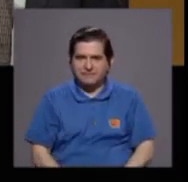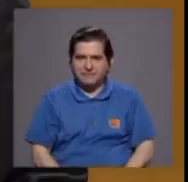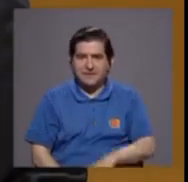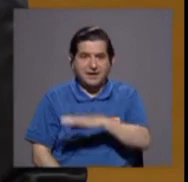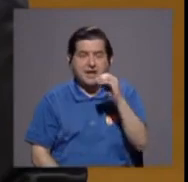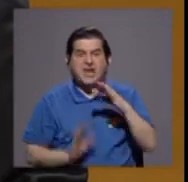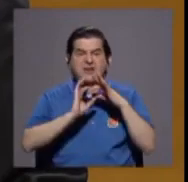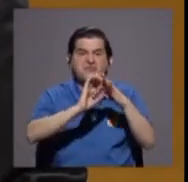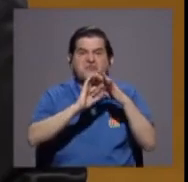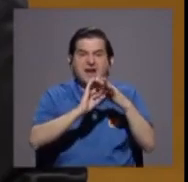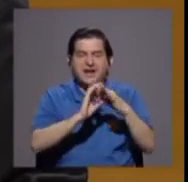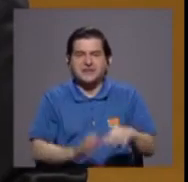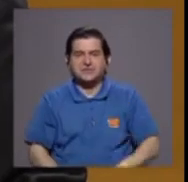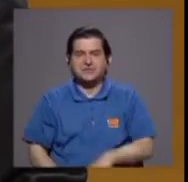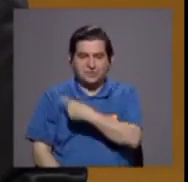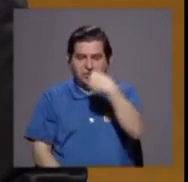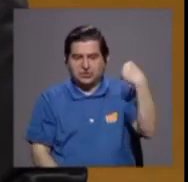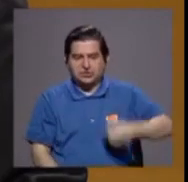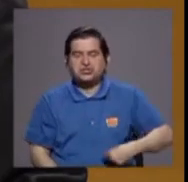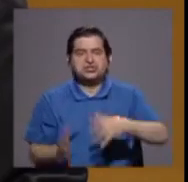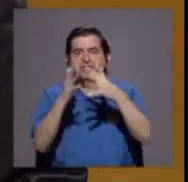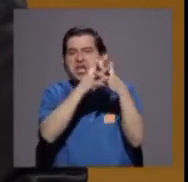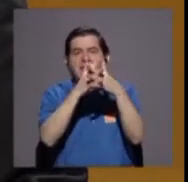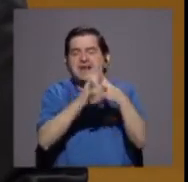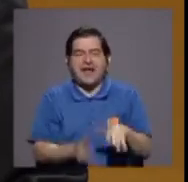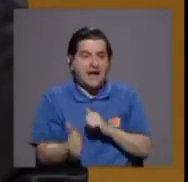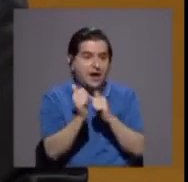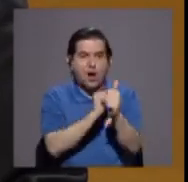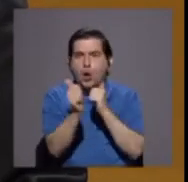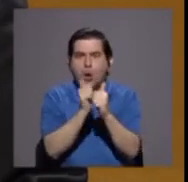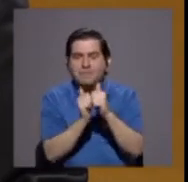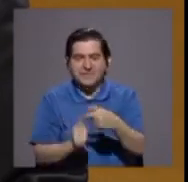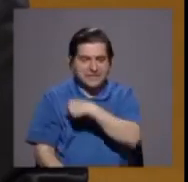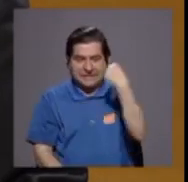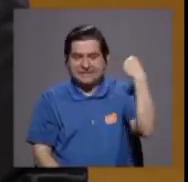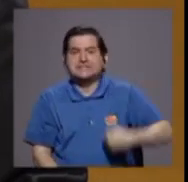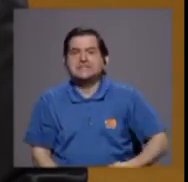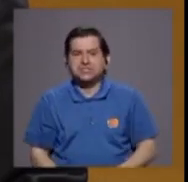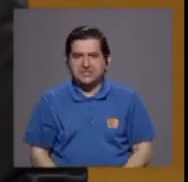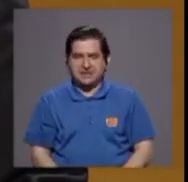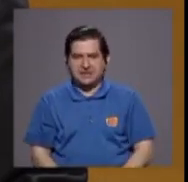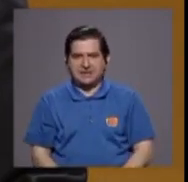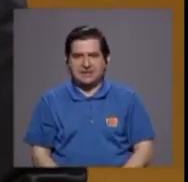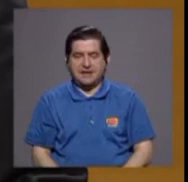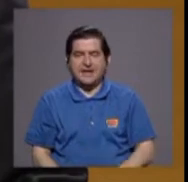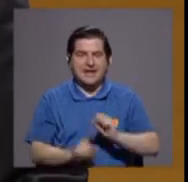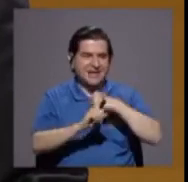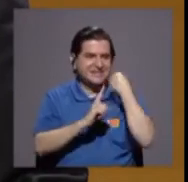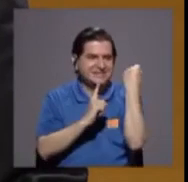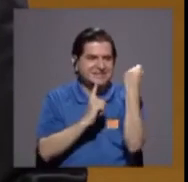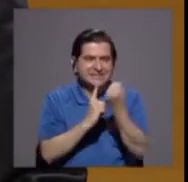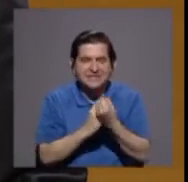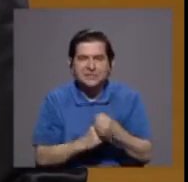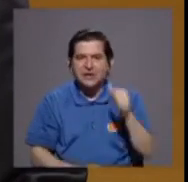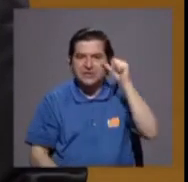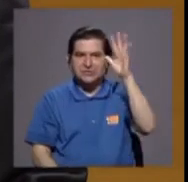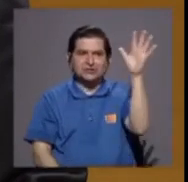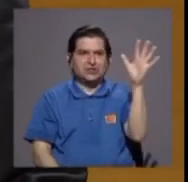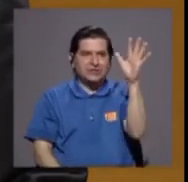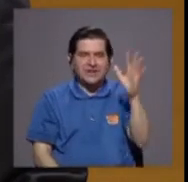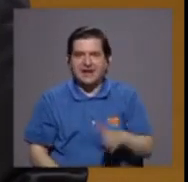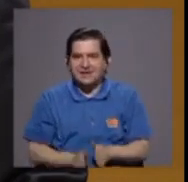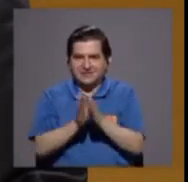y las relaciones China-Estados Unidos, la competitividad de China, el resto de las situaciones en Asia